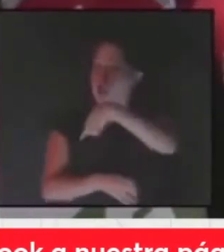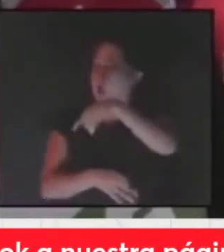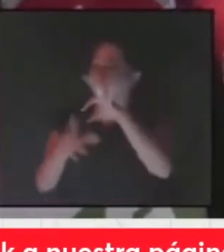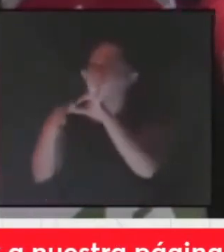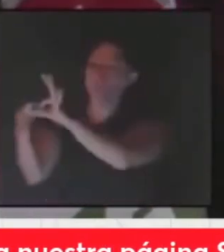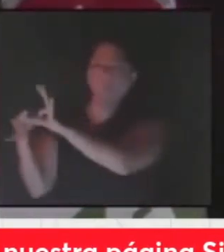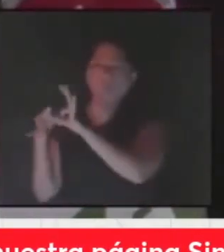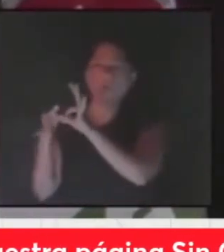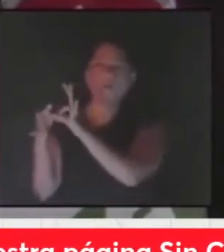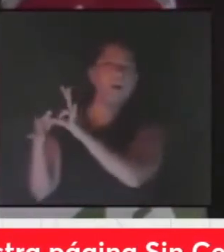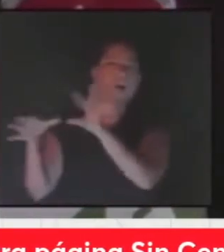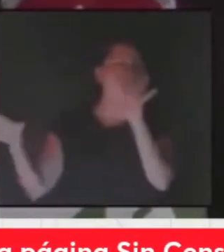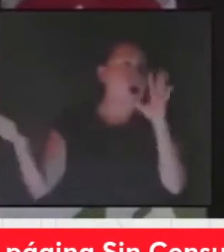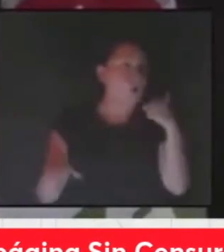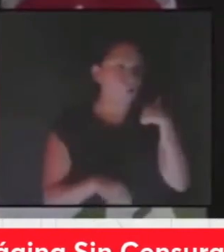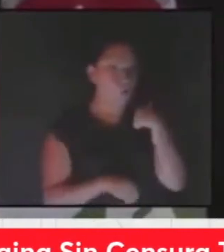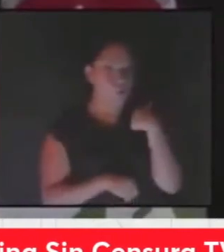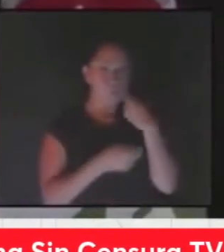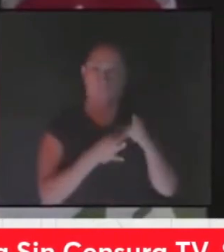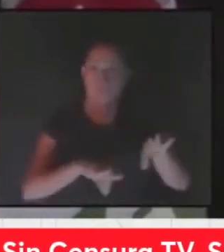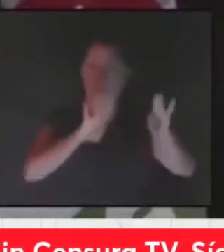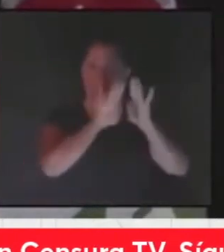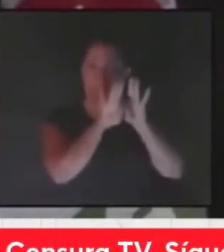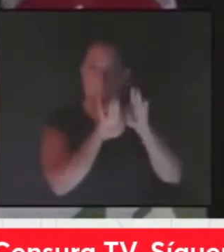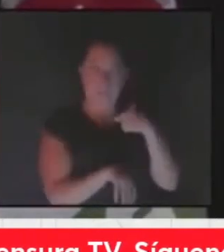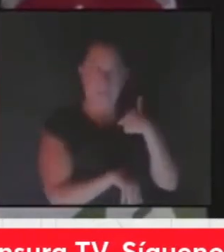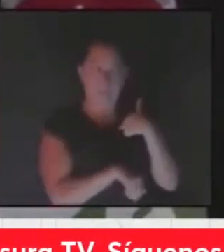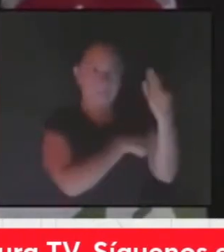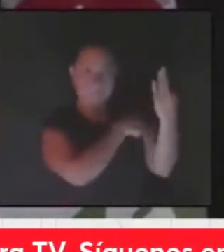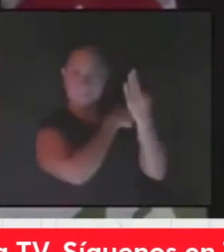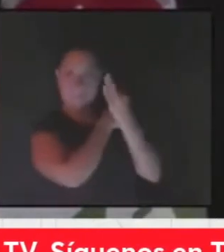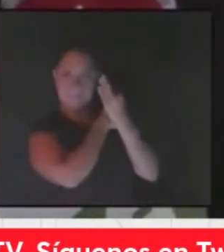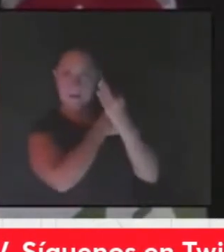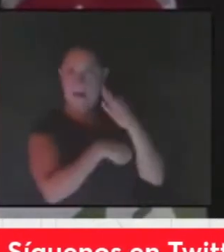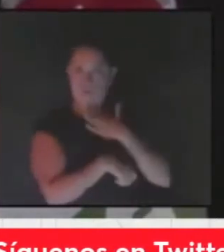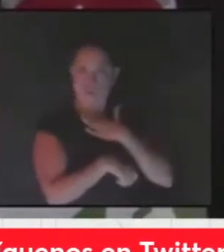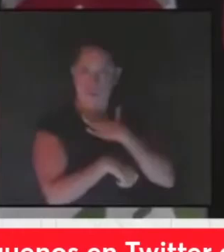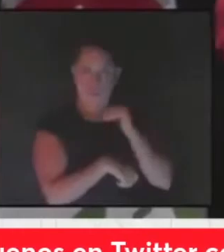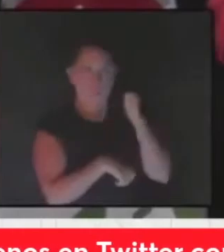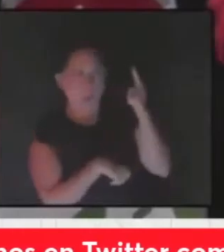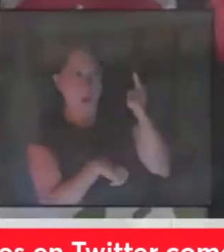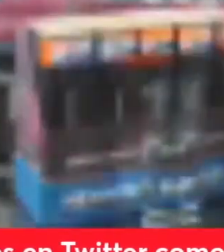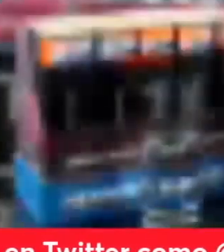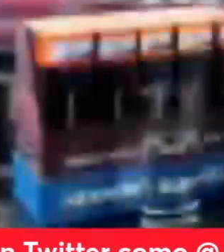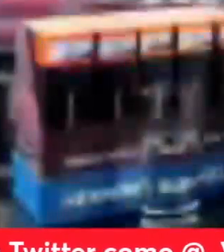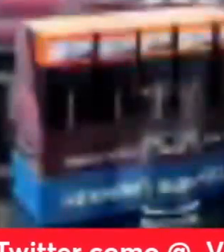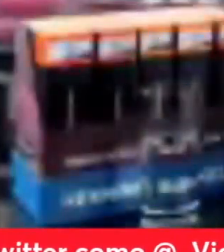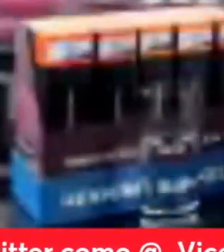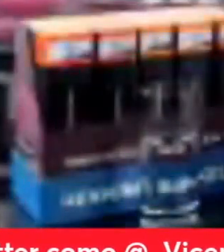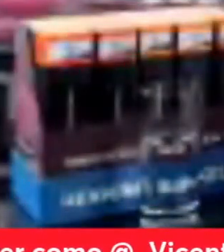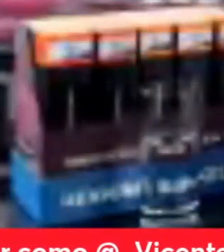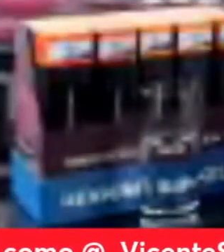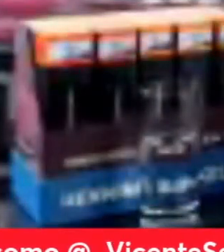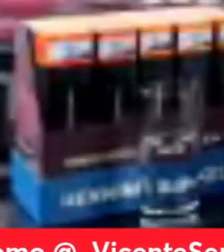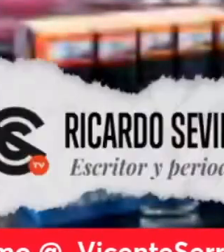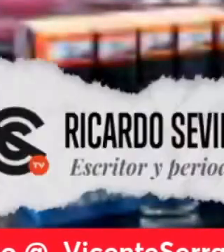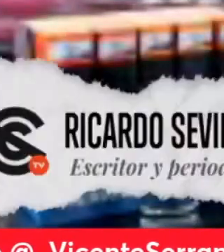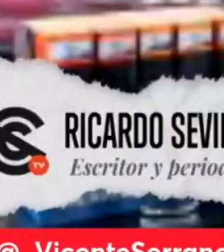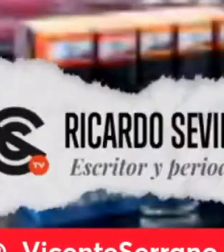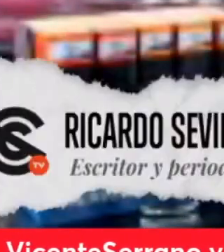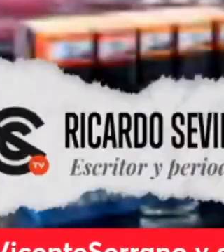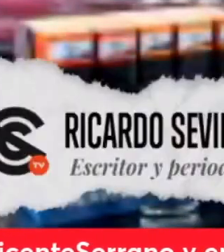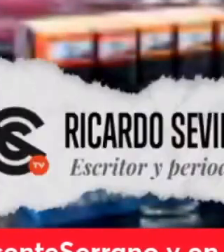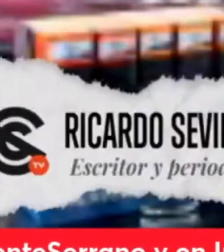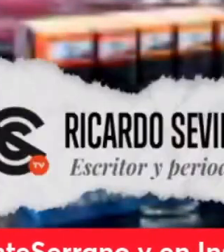enero de 1936 y lo fundó el Tata Cárdenas. Pero hay que enseñar la historia al líder del